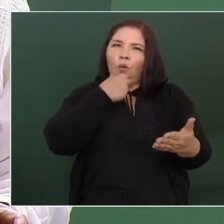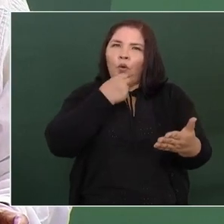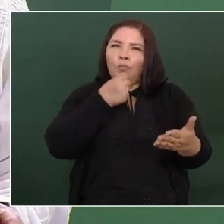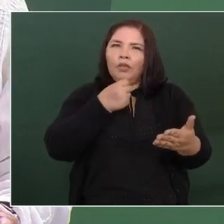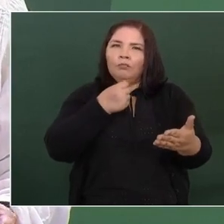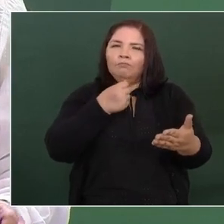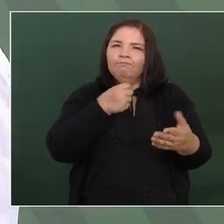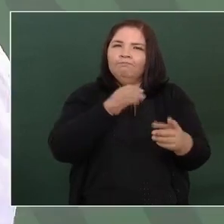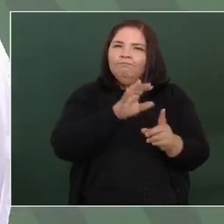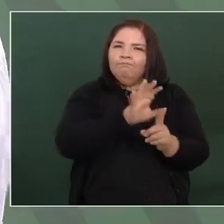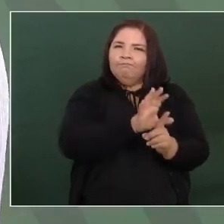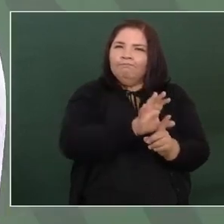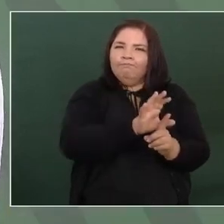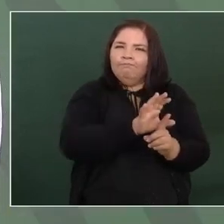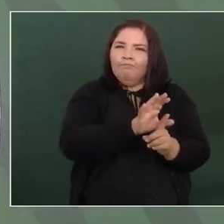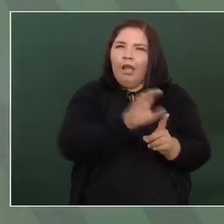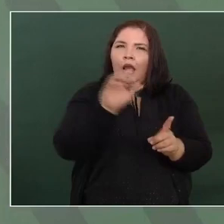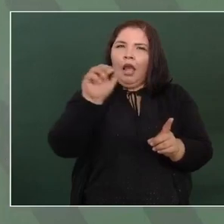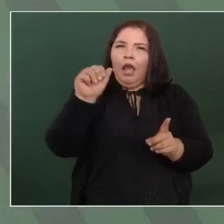ampararon